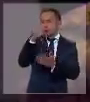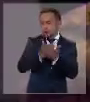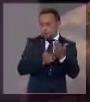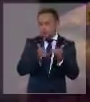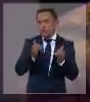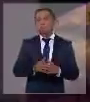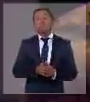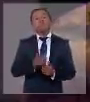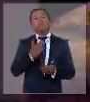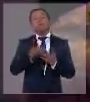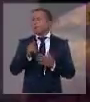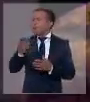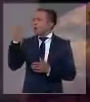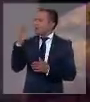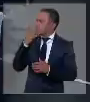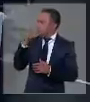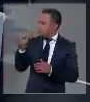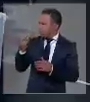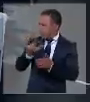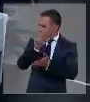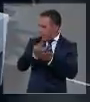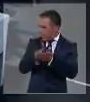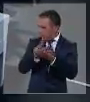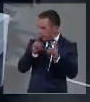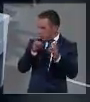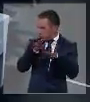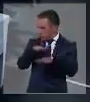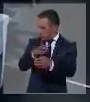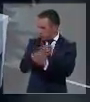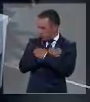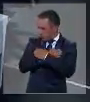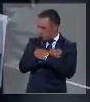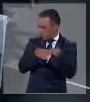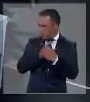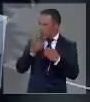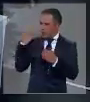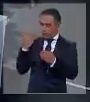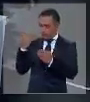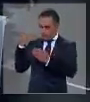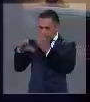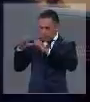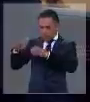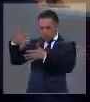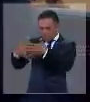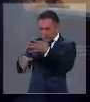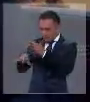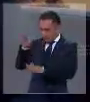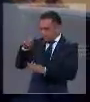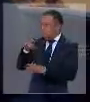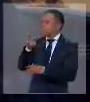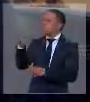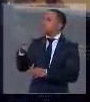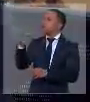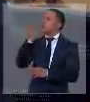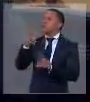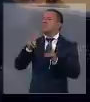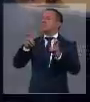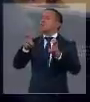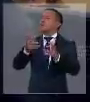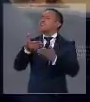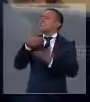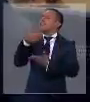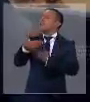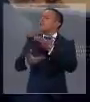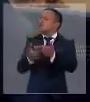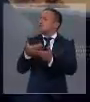pero revisar la reforma educativa. Le preguntan directamente, sobre todo, usted dice modificaciones en la ley de servicio profesional docente. ¿A qué se refiere